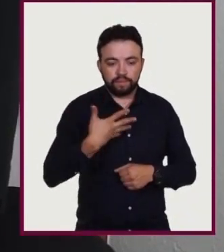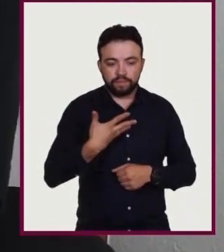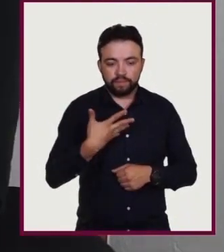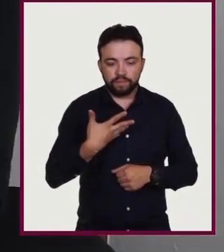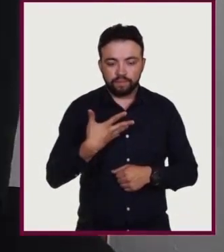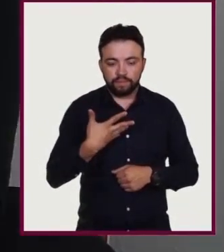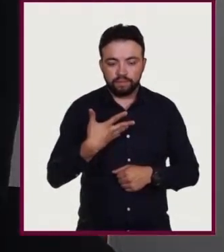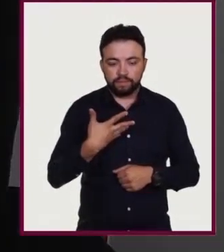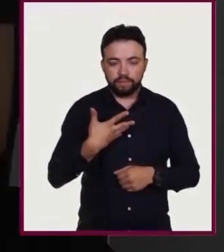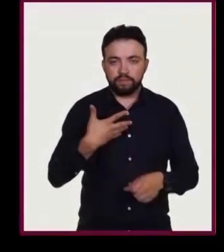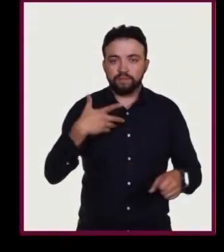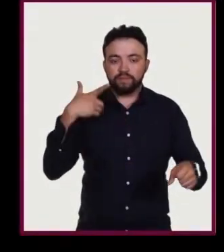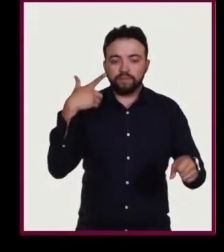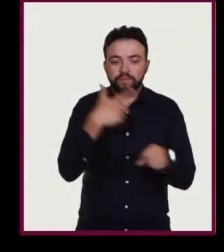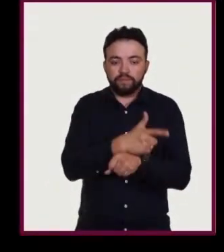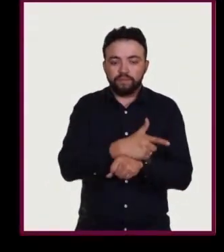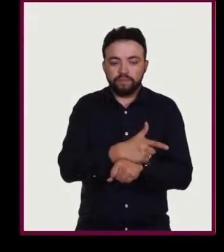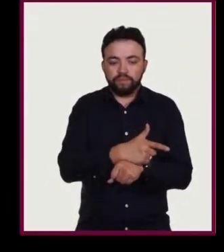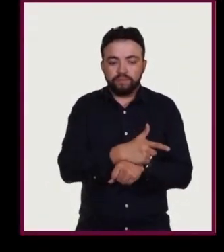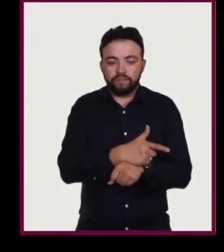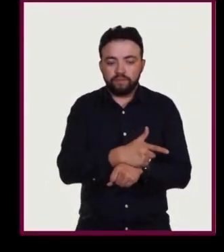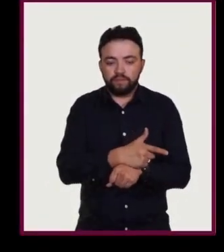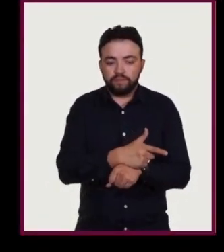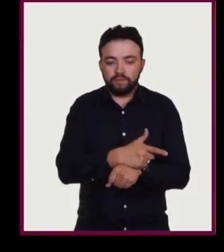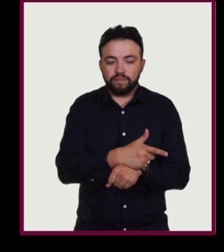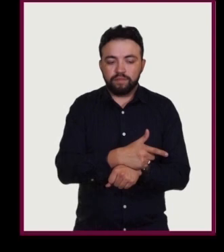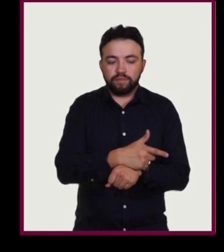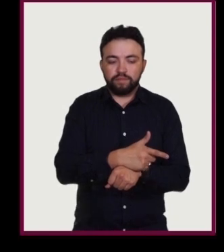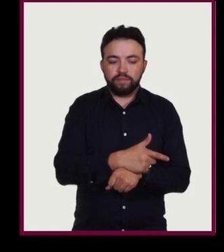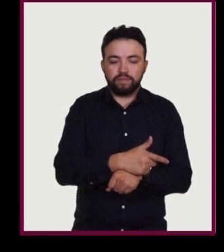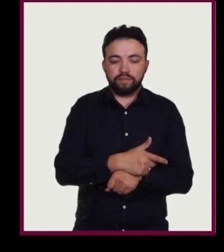nos encontramos con que hay